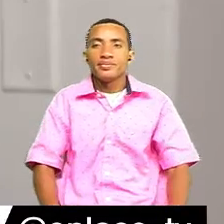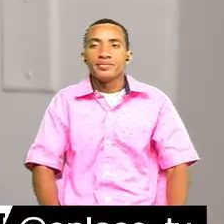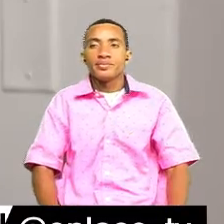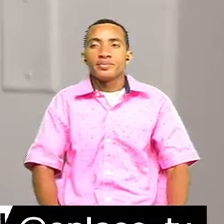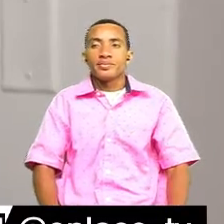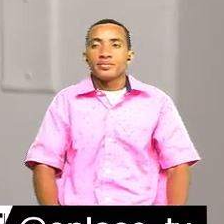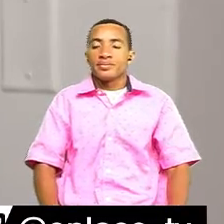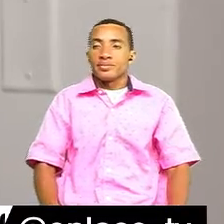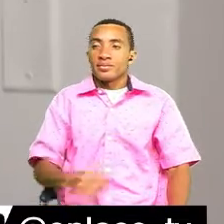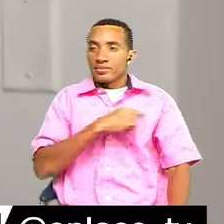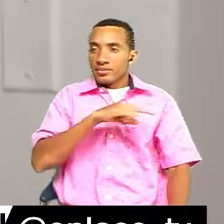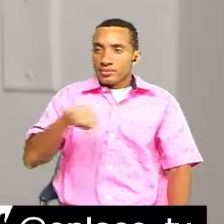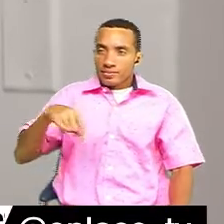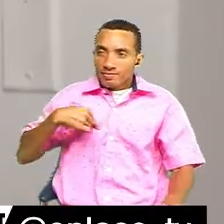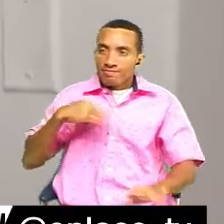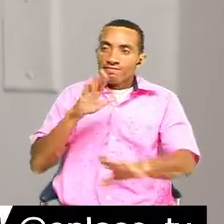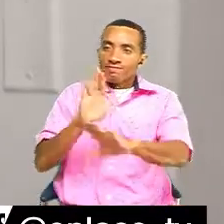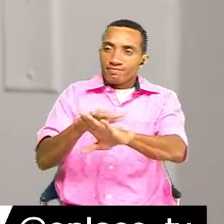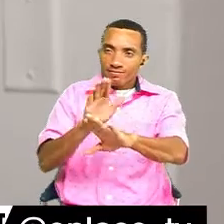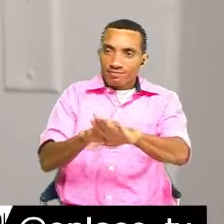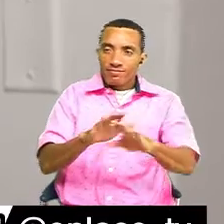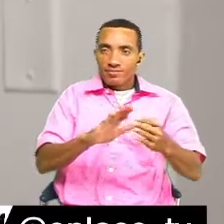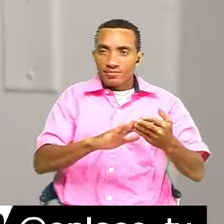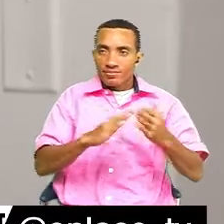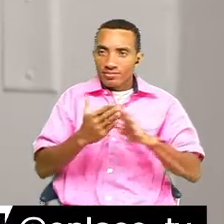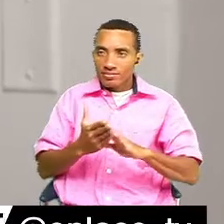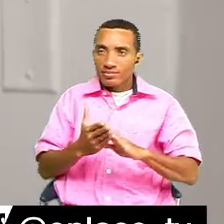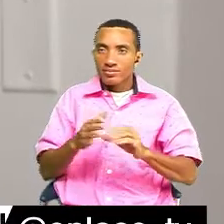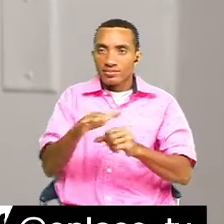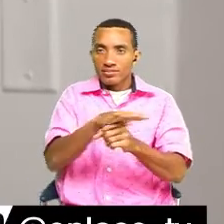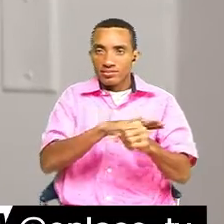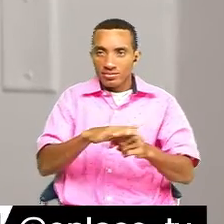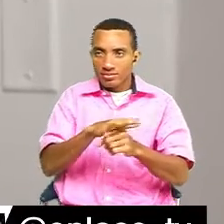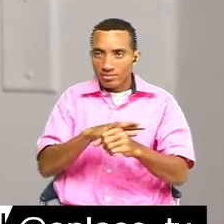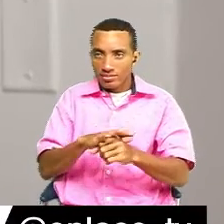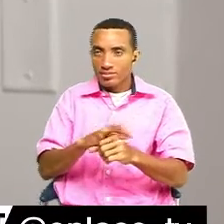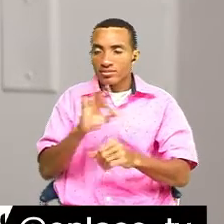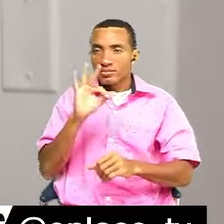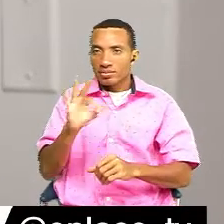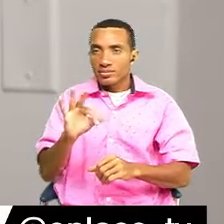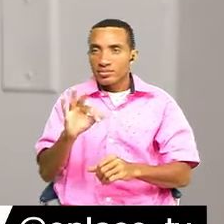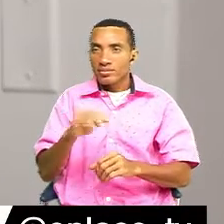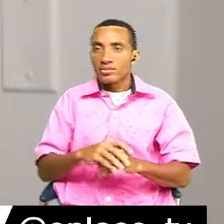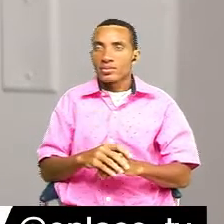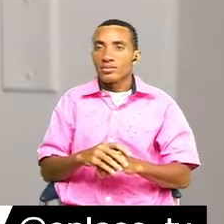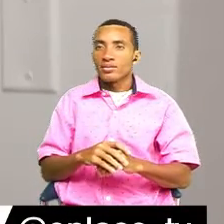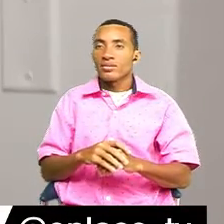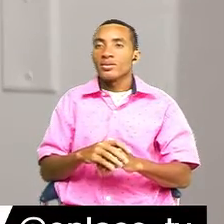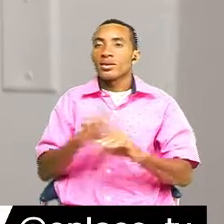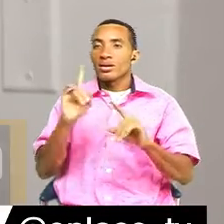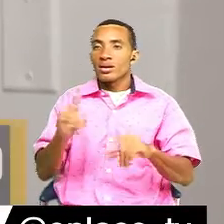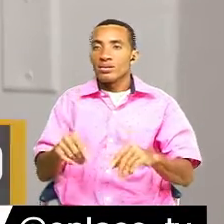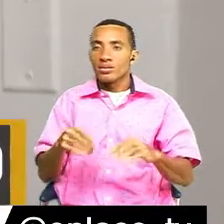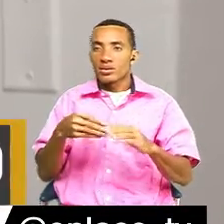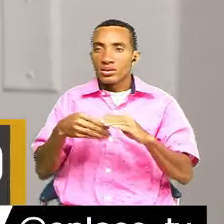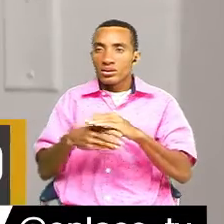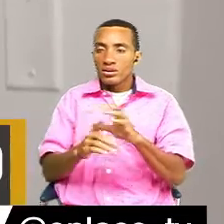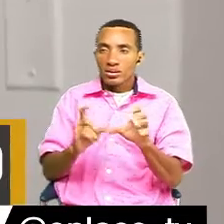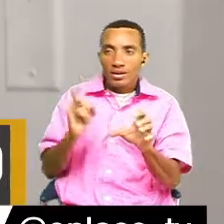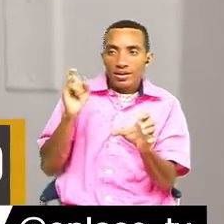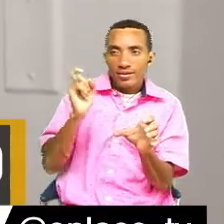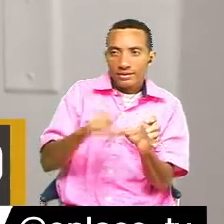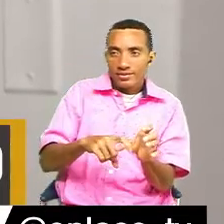Estamos invitando a todos los habitantes de la Comuna 3 a que ingresen a sus hijos a lo que tiene que ver a la matrícula del